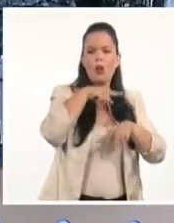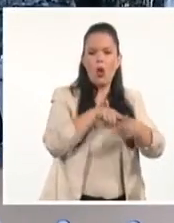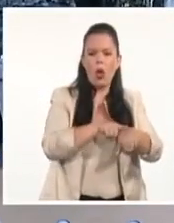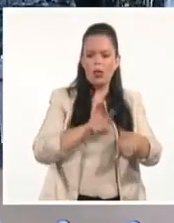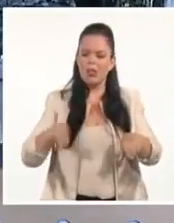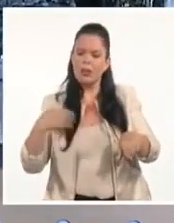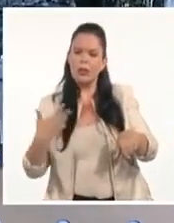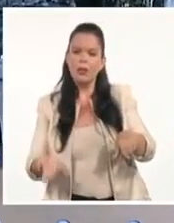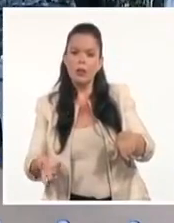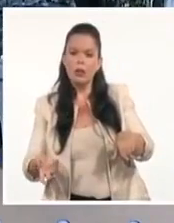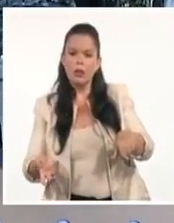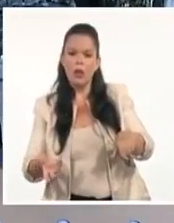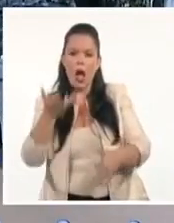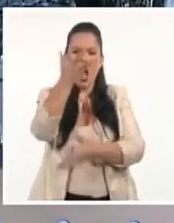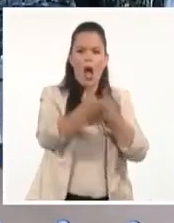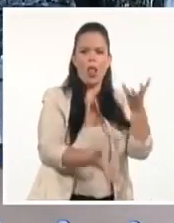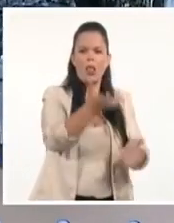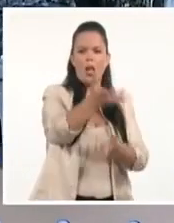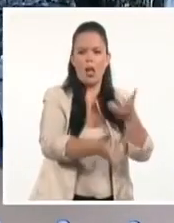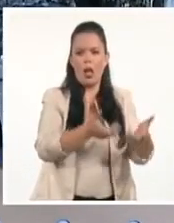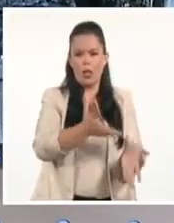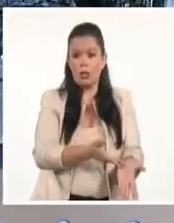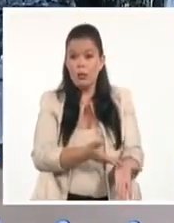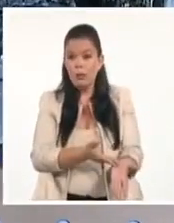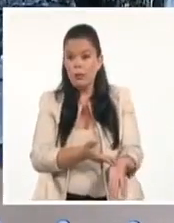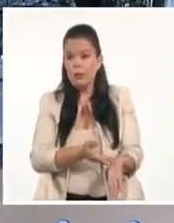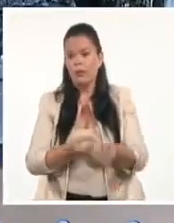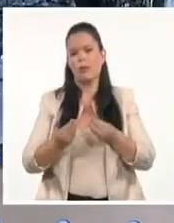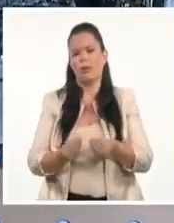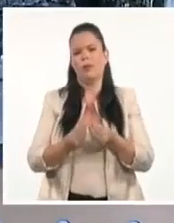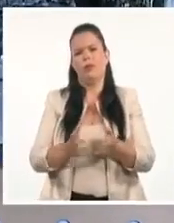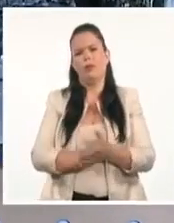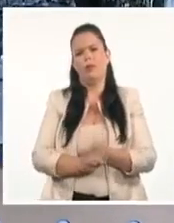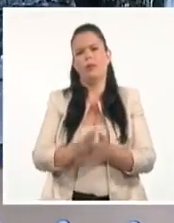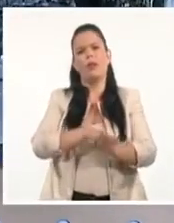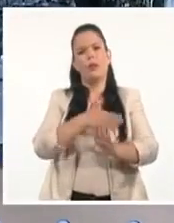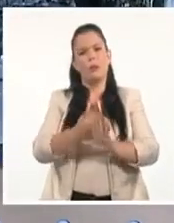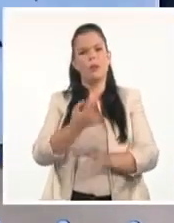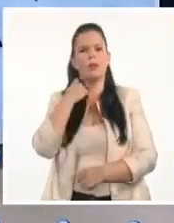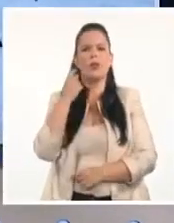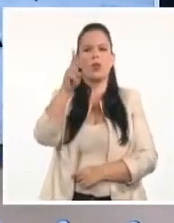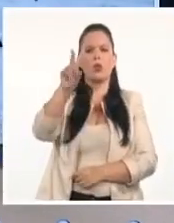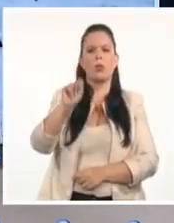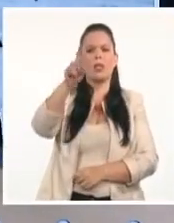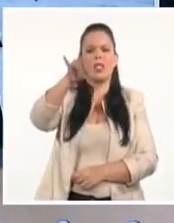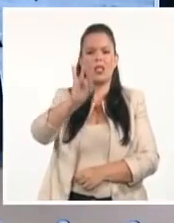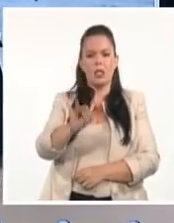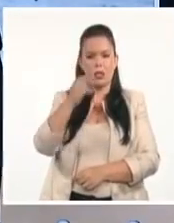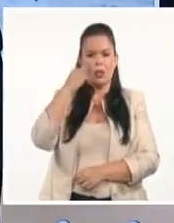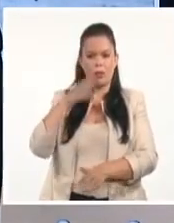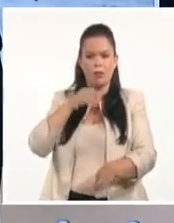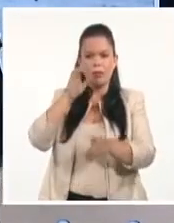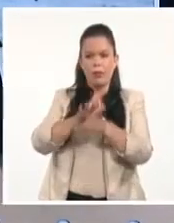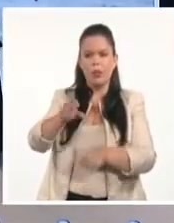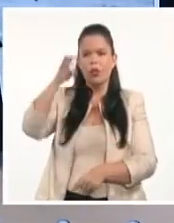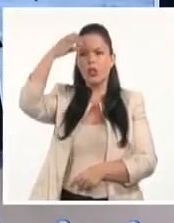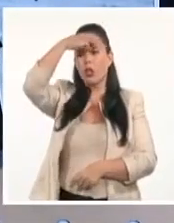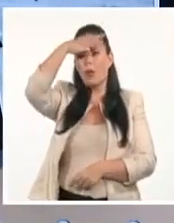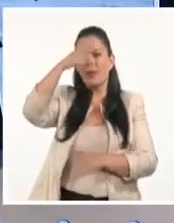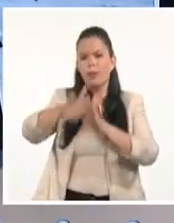Unidos. Trump llega al poder en el 2017 y acelera los planes. En la cumbre de las Américas en Perú en abril del